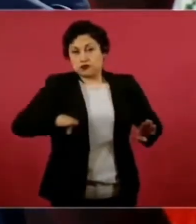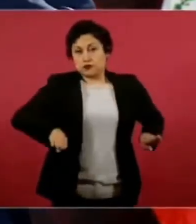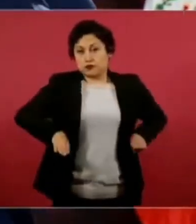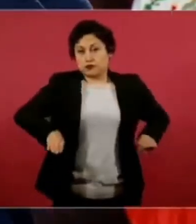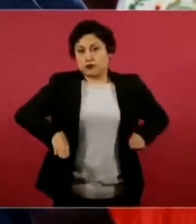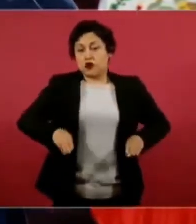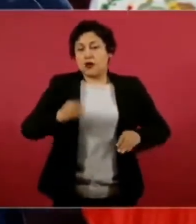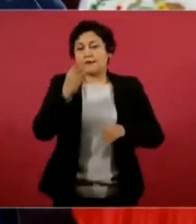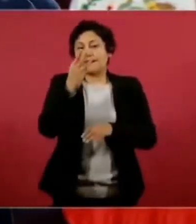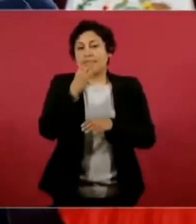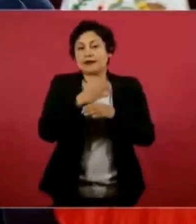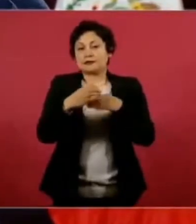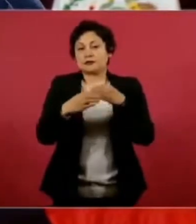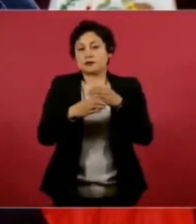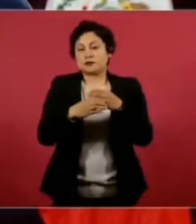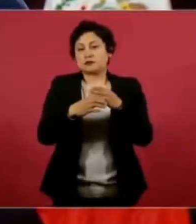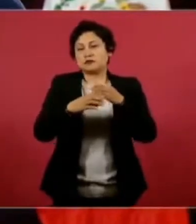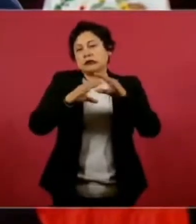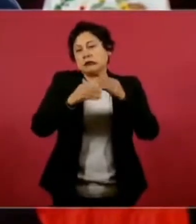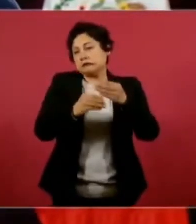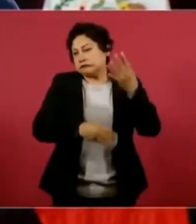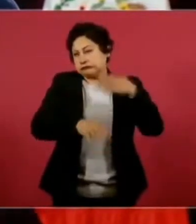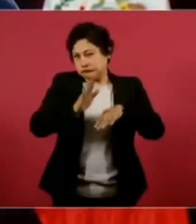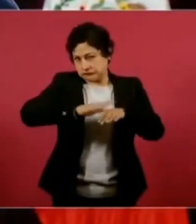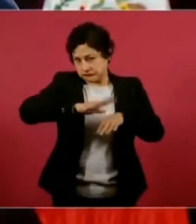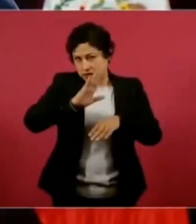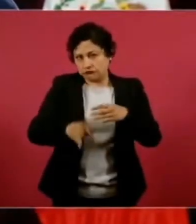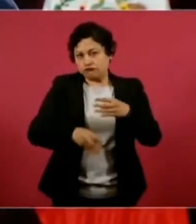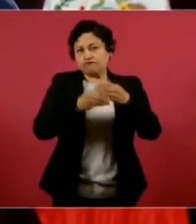mucho, pero esto ayuda.